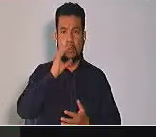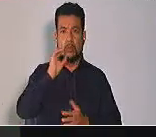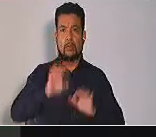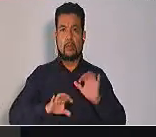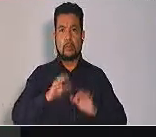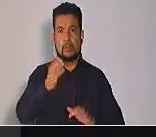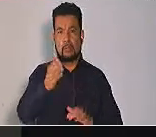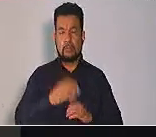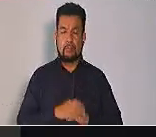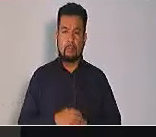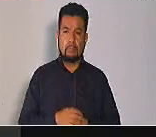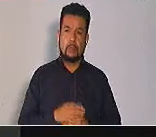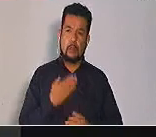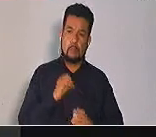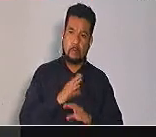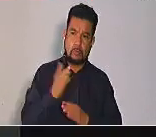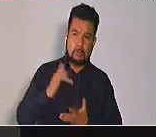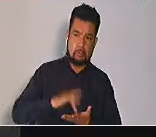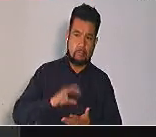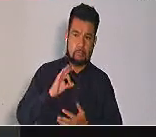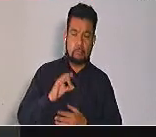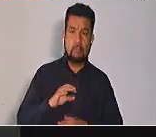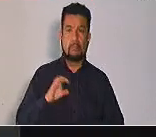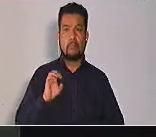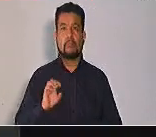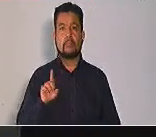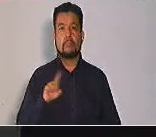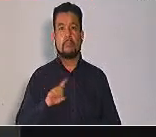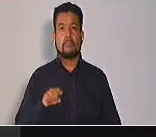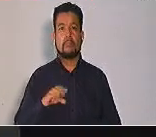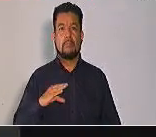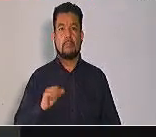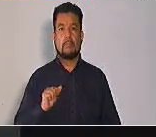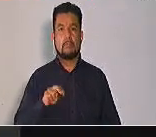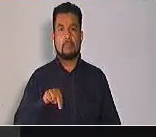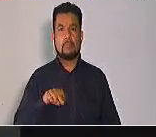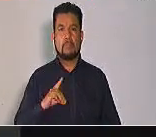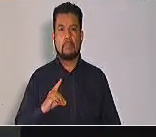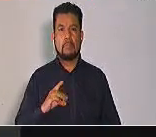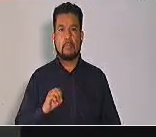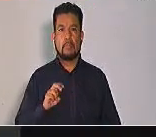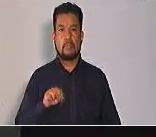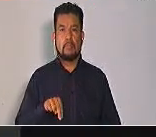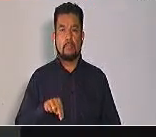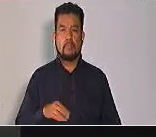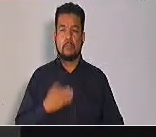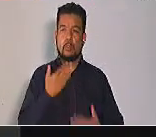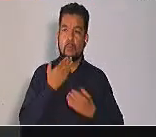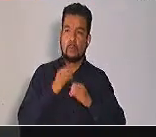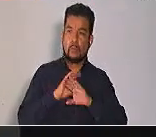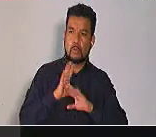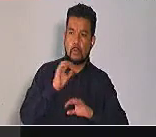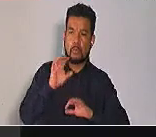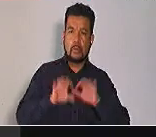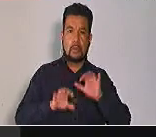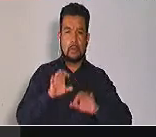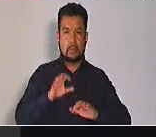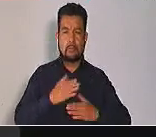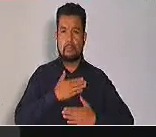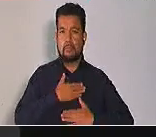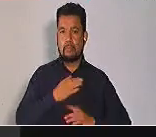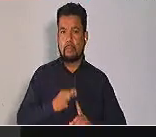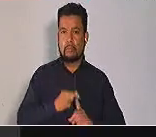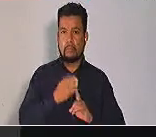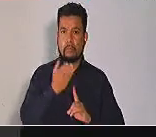secretario. O sea, Rubén, buen día. Copiado su asistencia. Escandón Castellanos Brian Alfonso. Muy buenos días, señor secretario. Un saludo